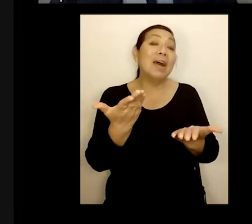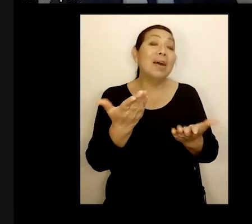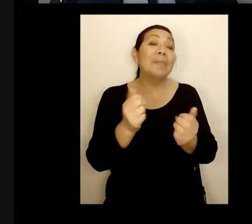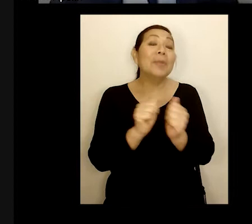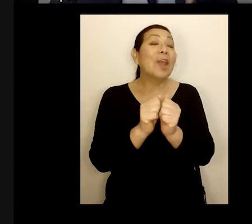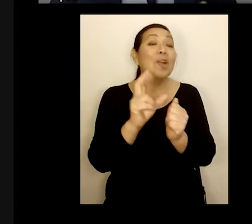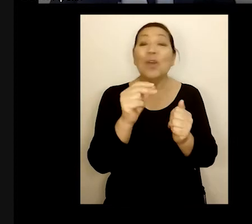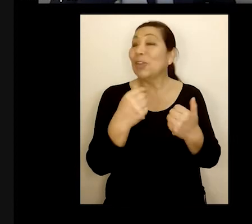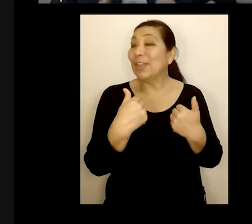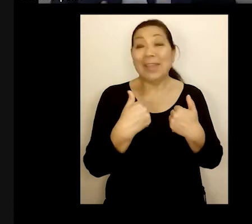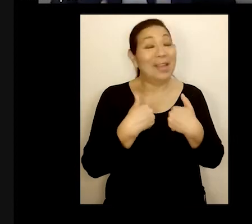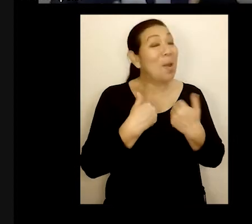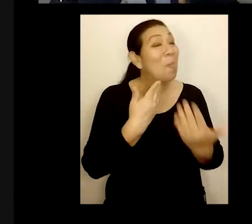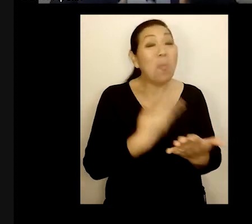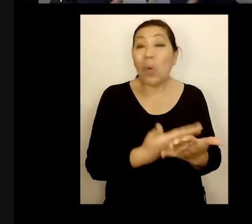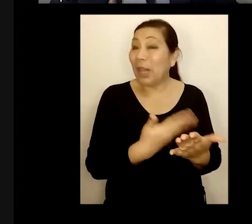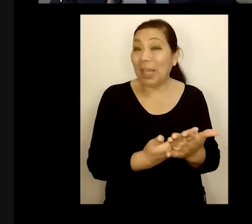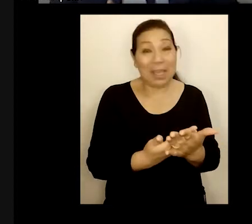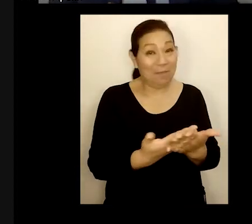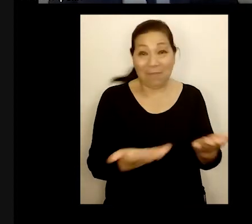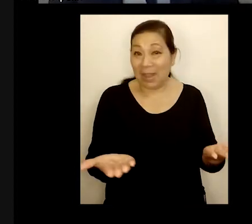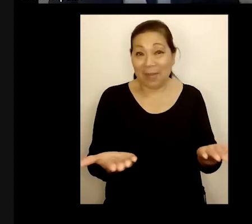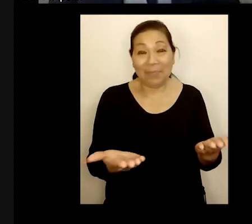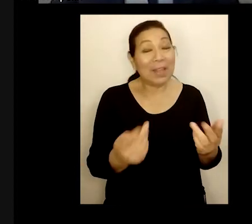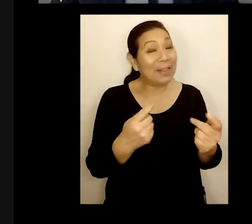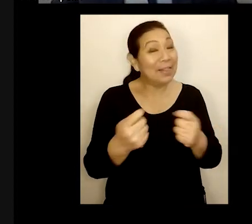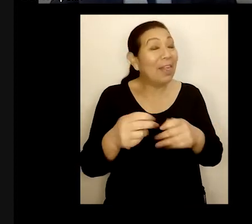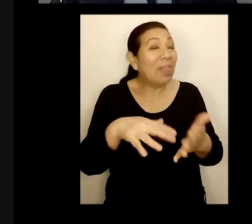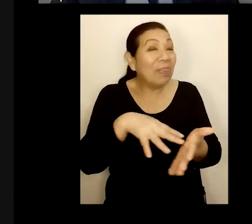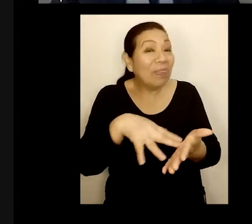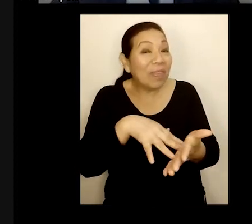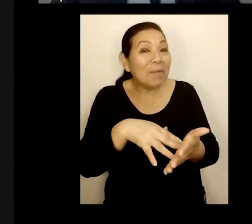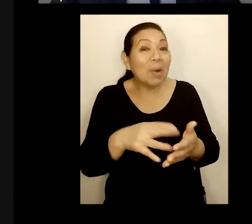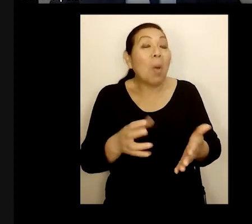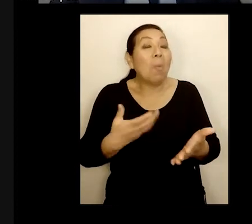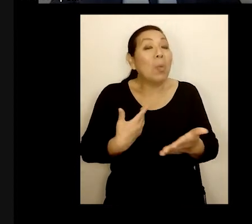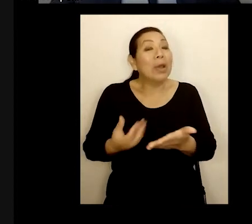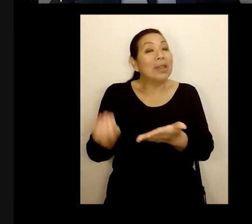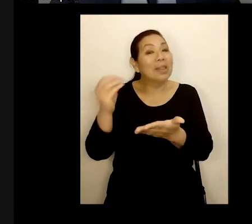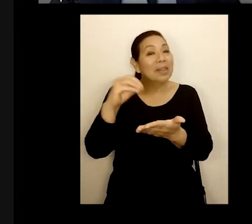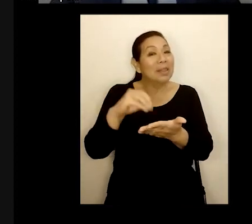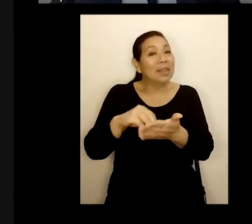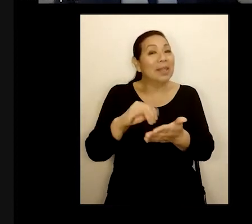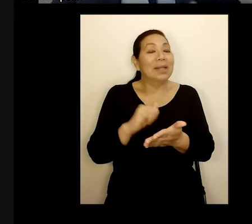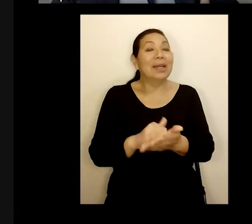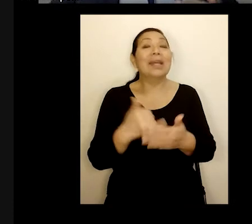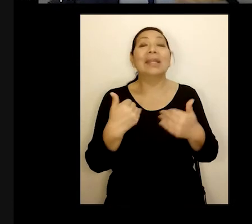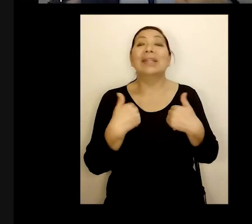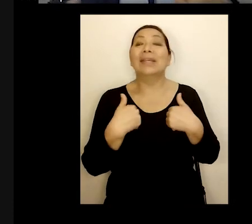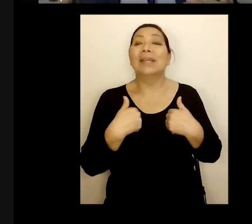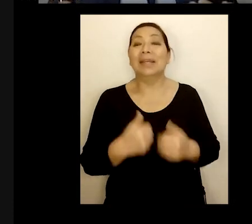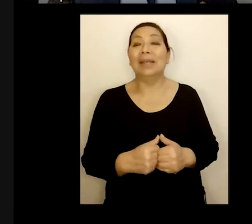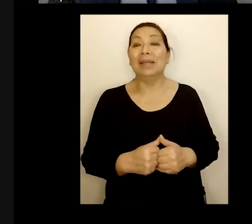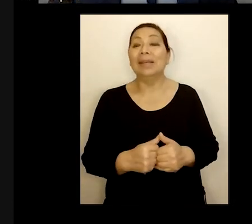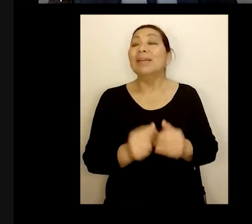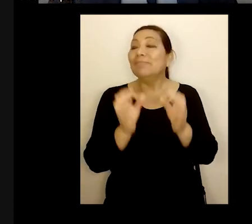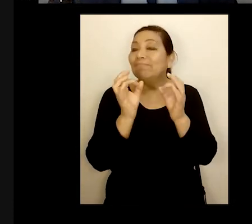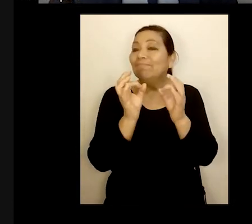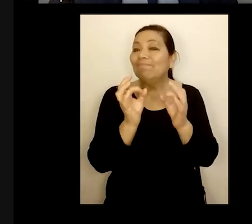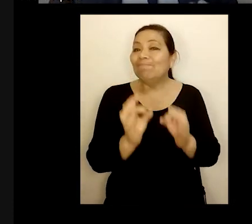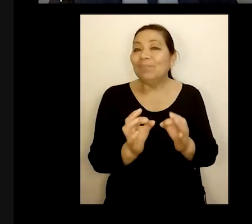proceso no tienen fuerza probatoria o tienen una fuerza débil, es que el juez puede incorporar medios probatorios de oficio.